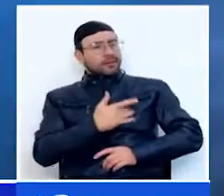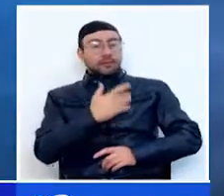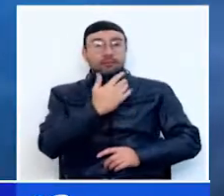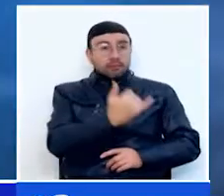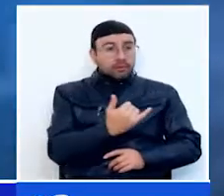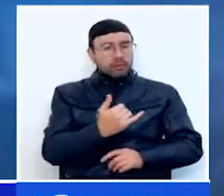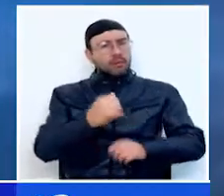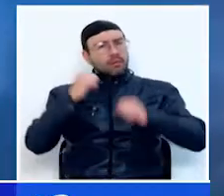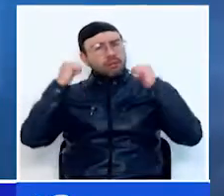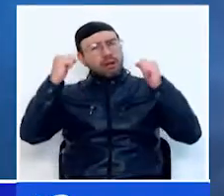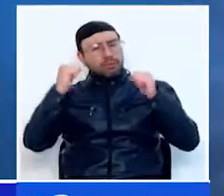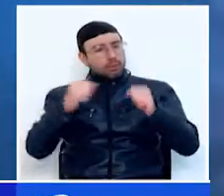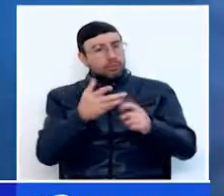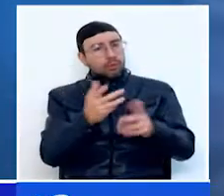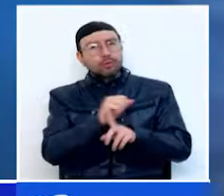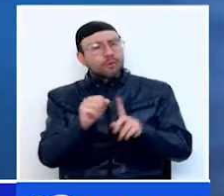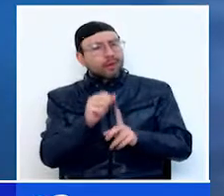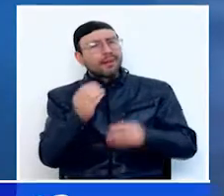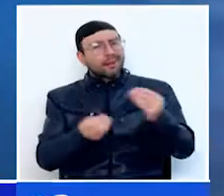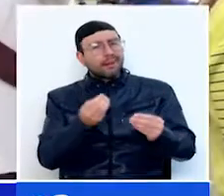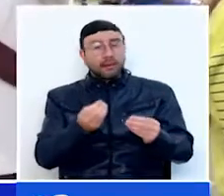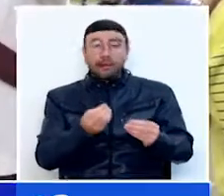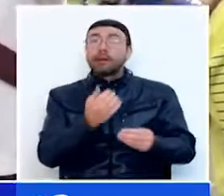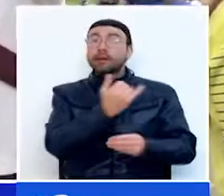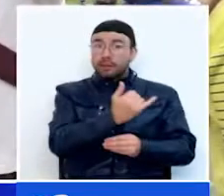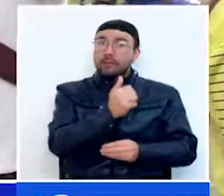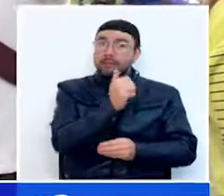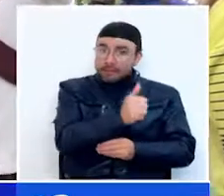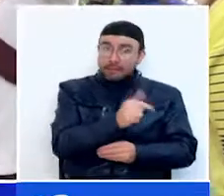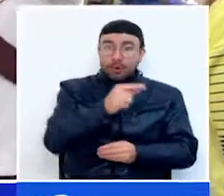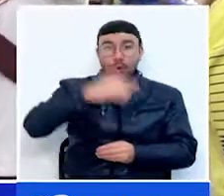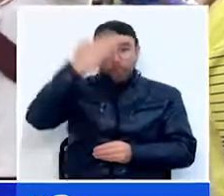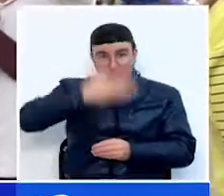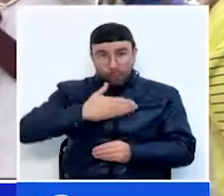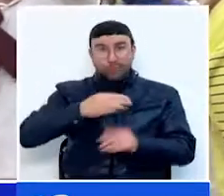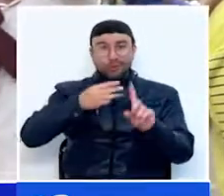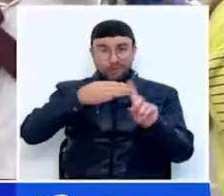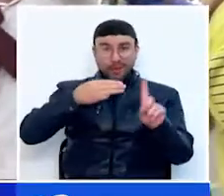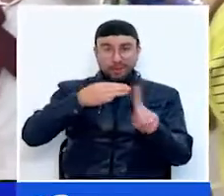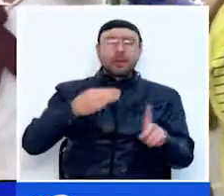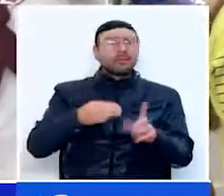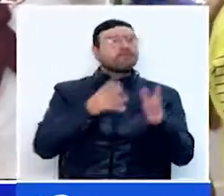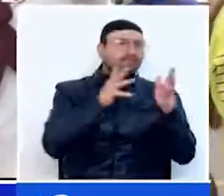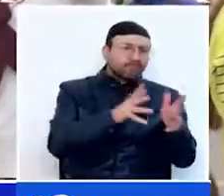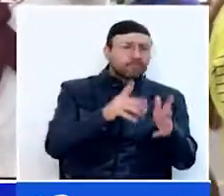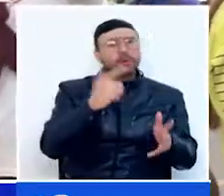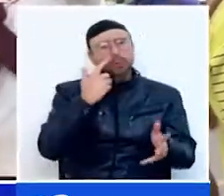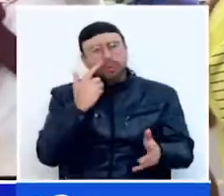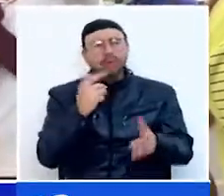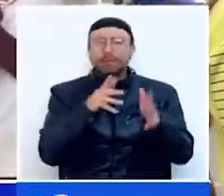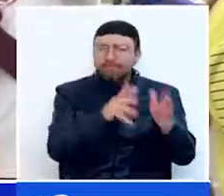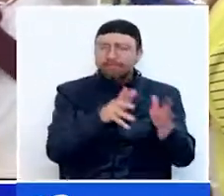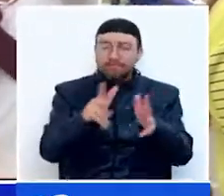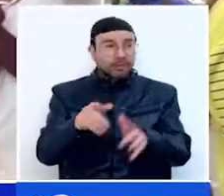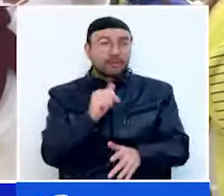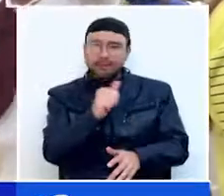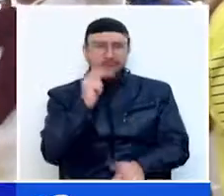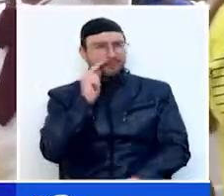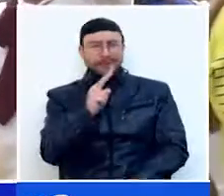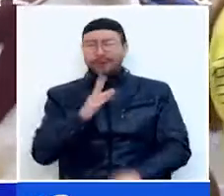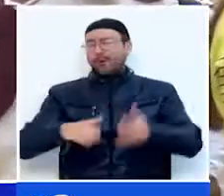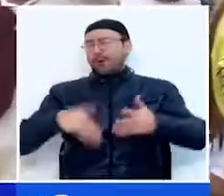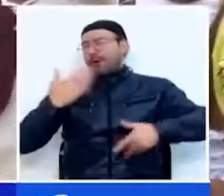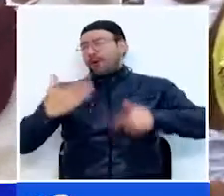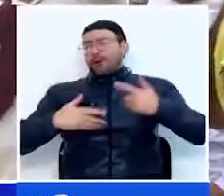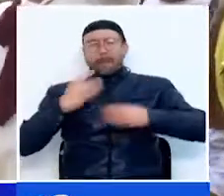consideraba una lucha social. Hacía pedagogía en el megabús, en muchos lugares, siempre se reconoció por su alegría,